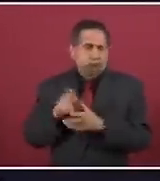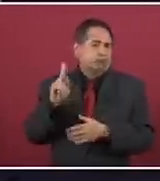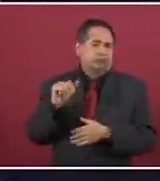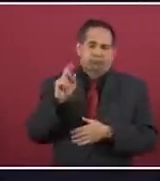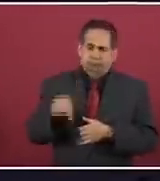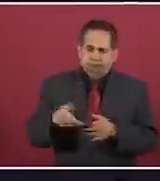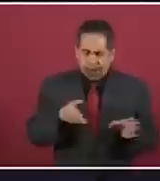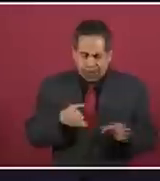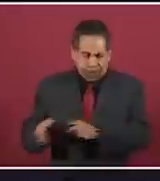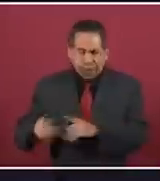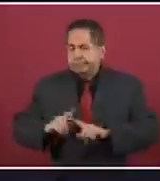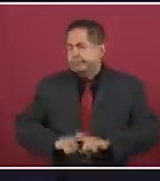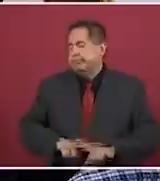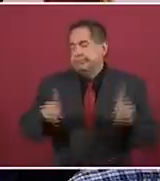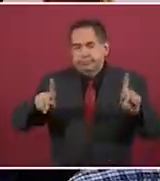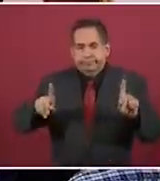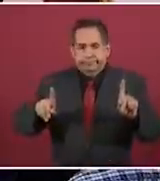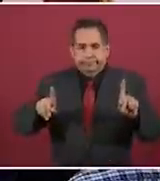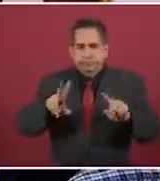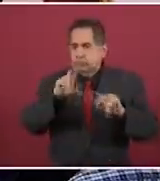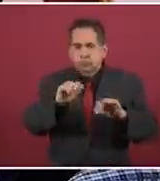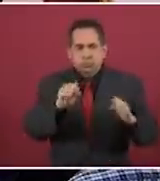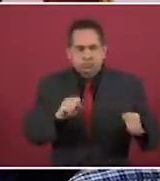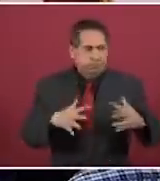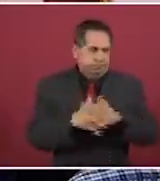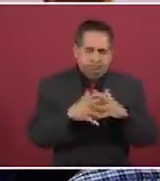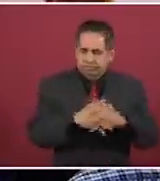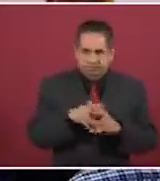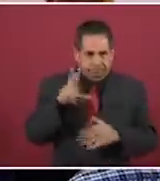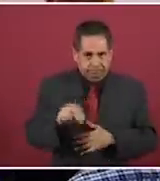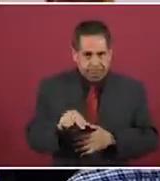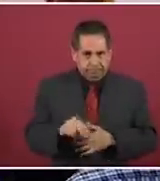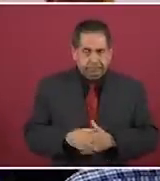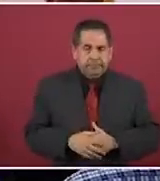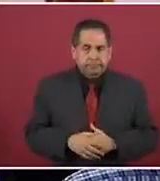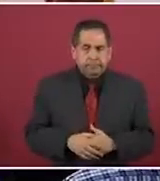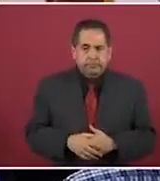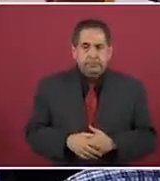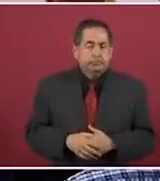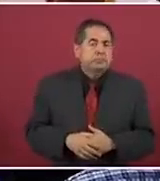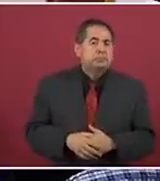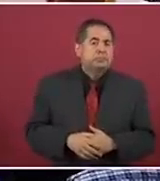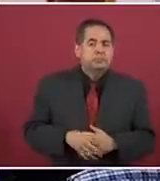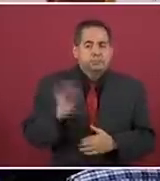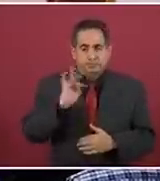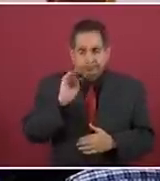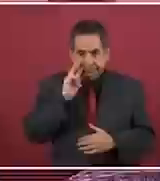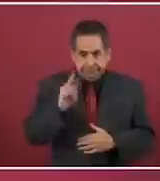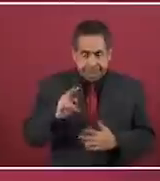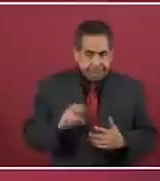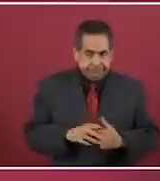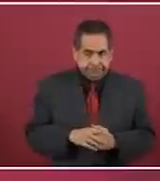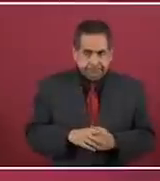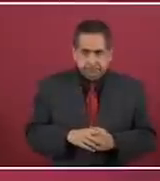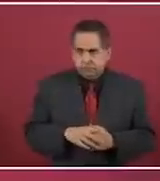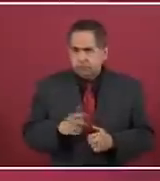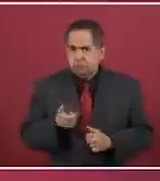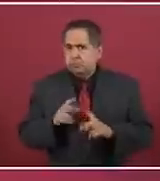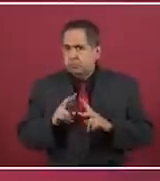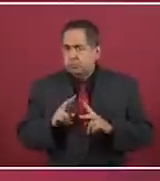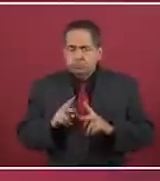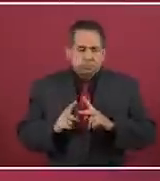completamente diferente. Si lo viéramos en términos